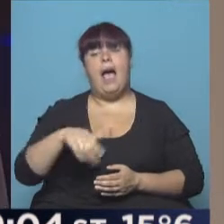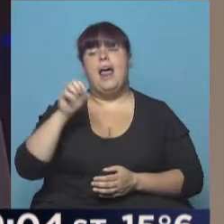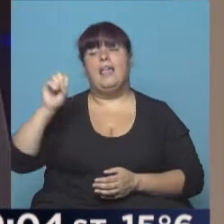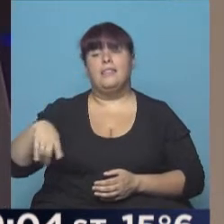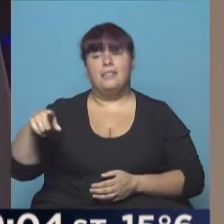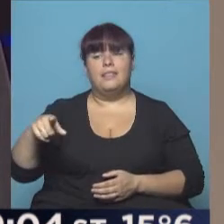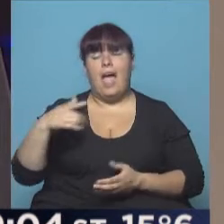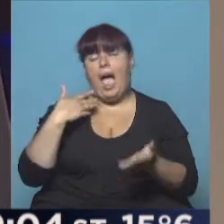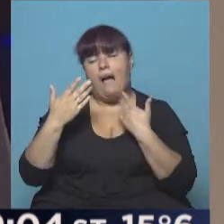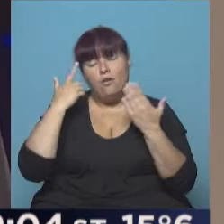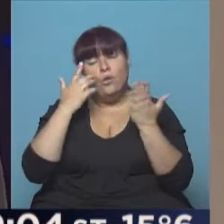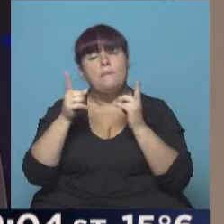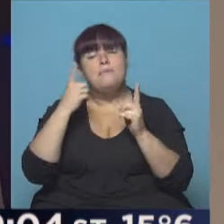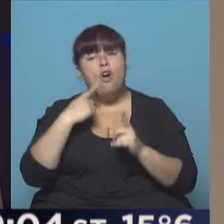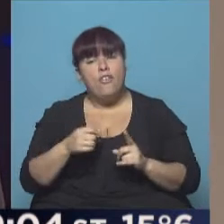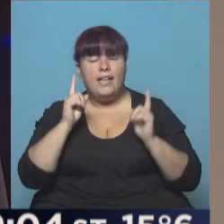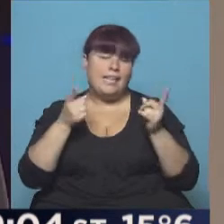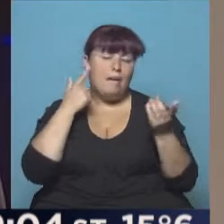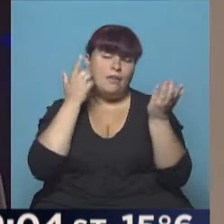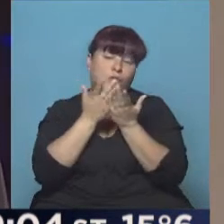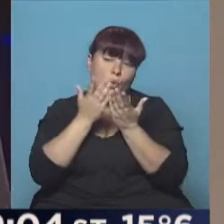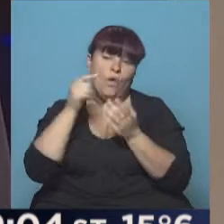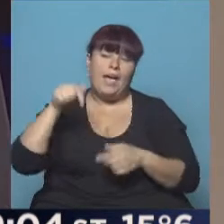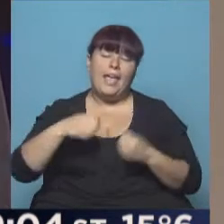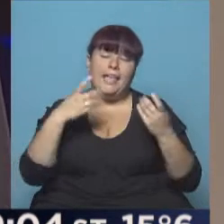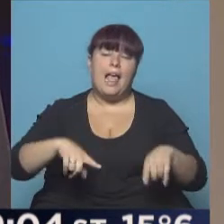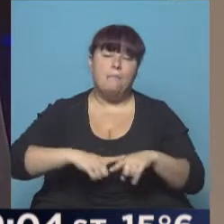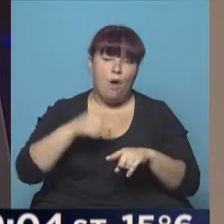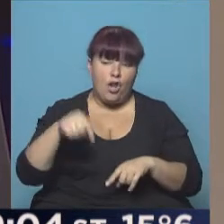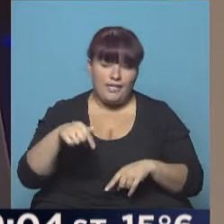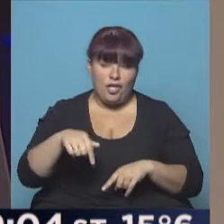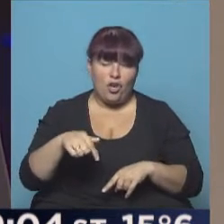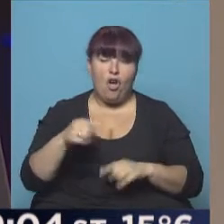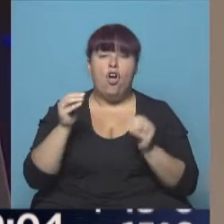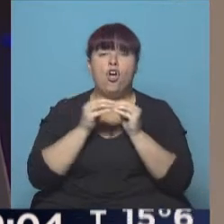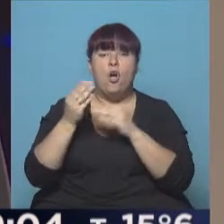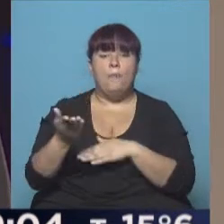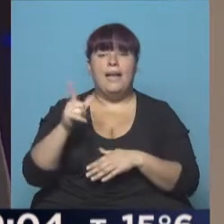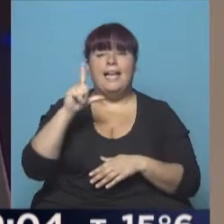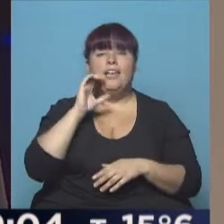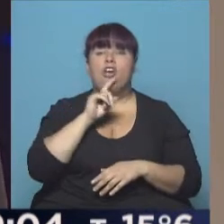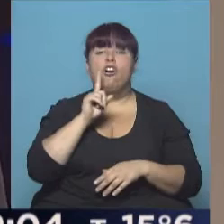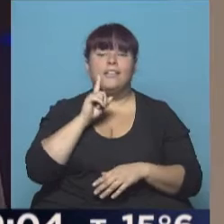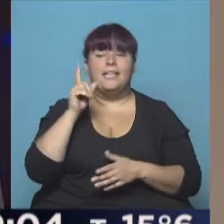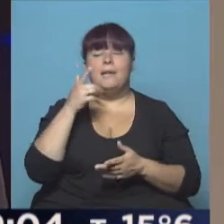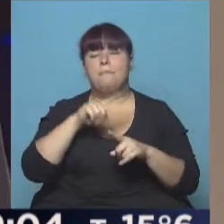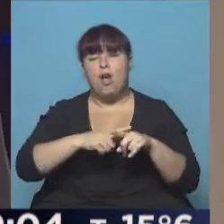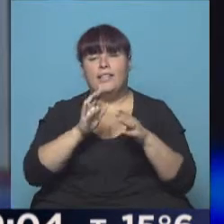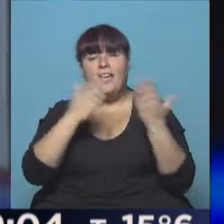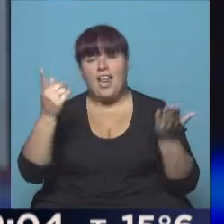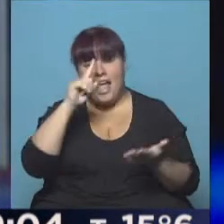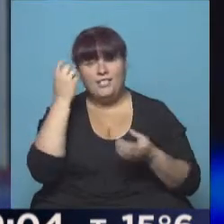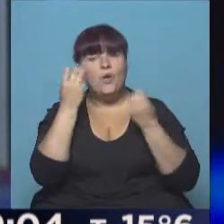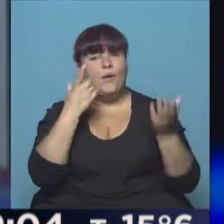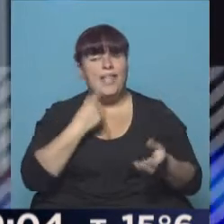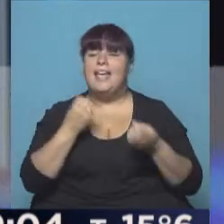nosotros para analizar ese día y también para analizar el presente político, nuestro colega Jorge Liotti, editor de política del diario La Nación. Jorge,